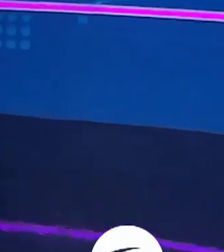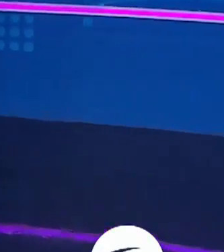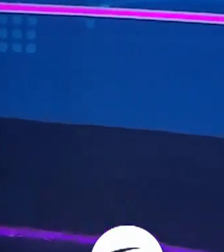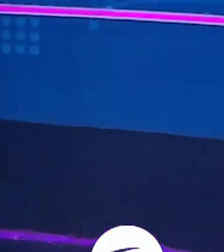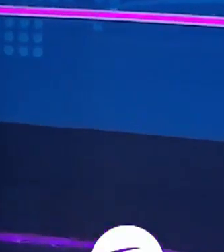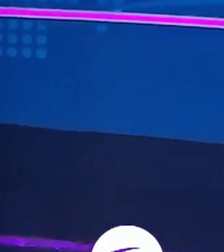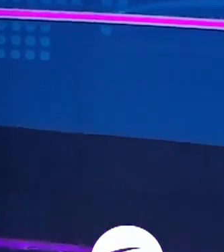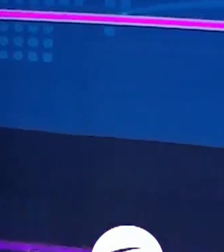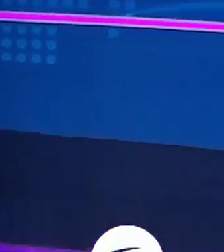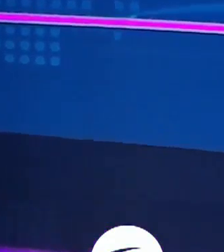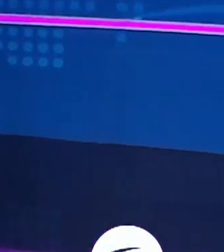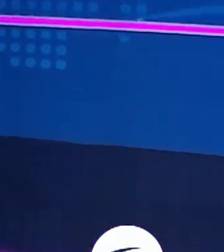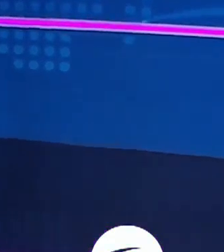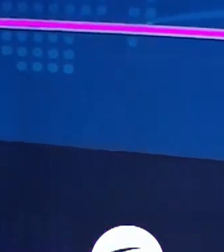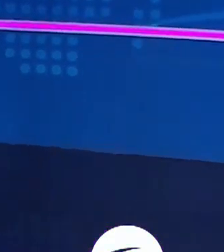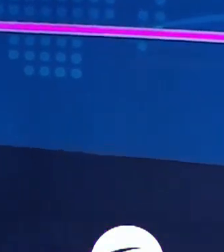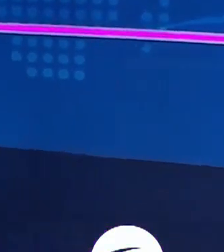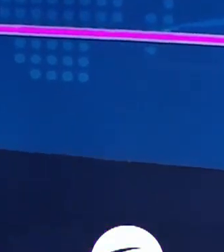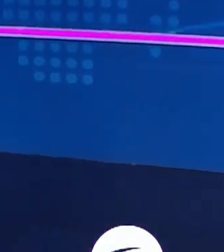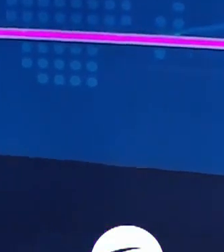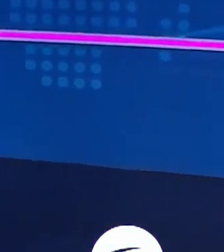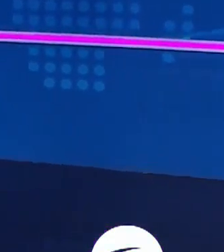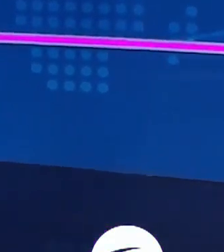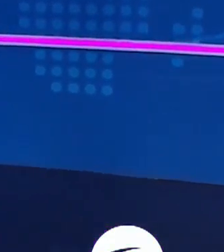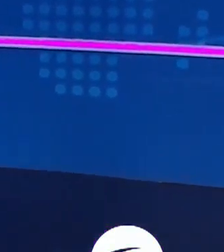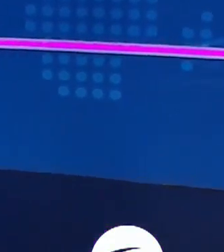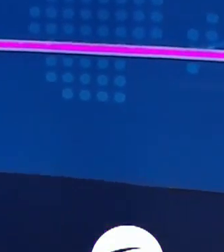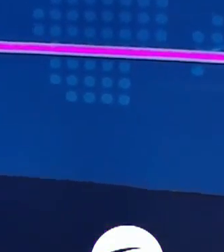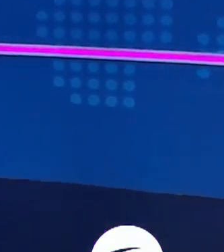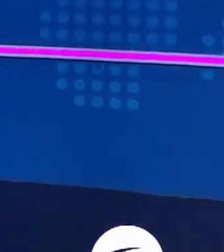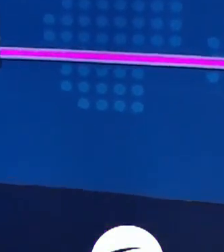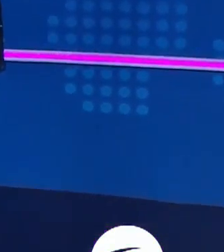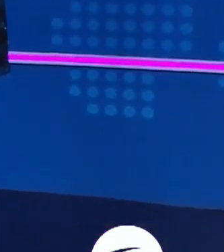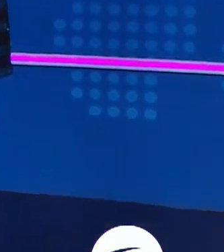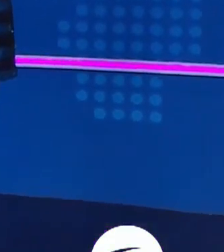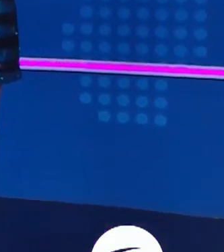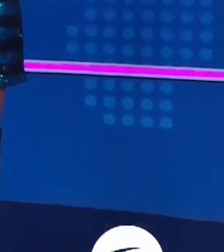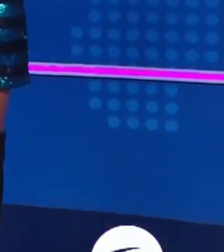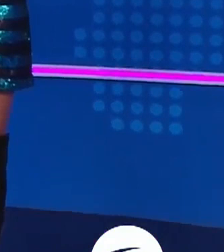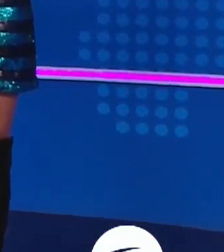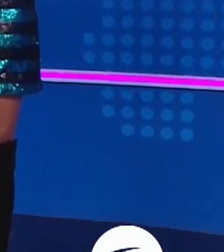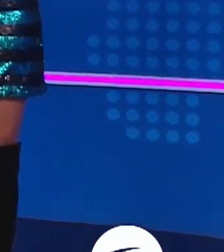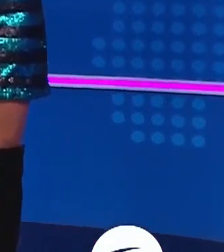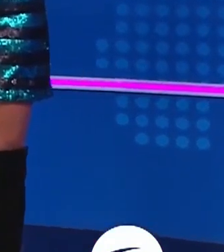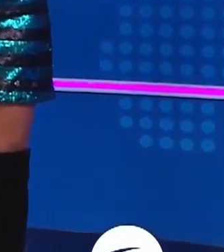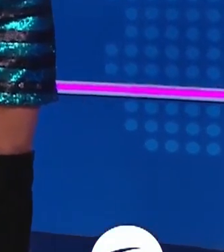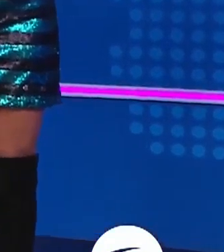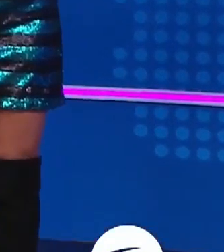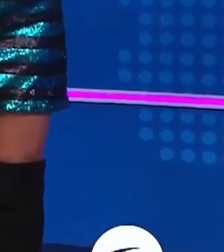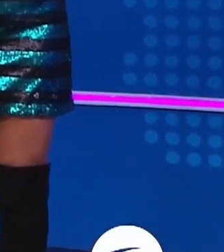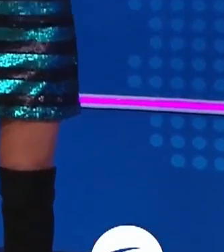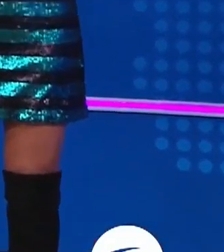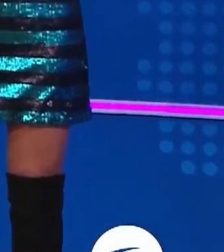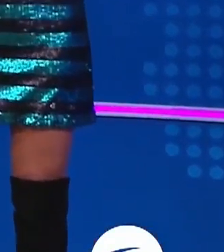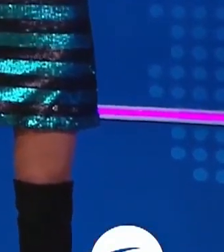Hola, muy buenas tardes, bienvenidos a Show Caracol. Iniciamos con el primer concierto de Karol G en Bogotá. 14.000 almas vibraron al ritmo del reggaetón